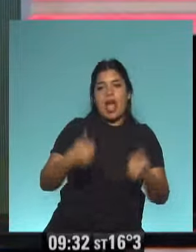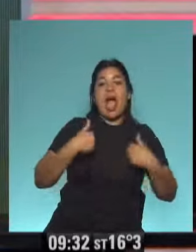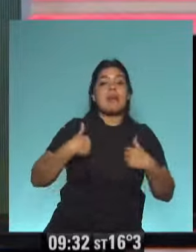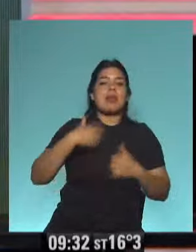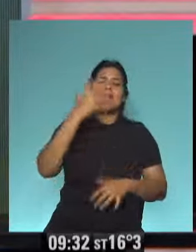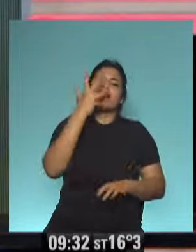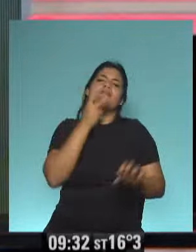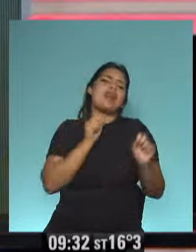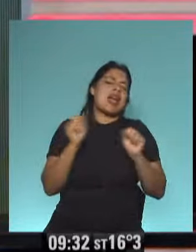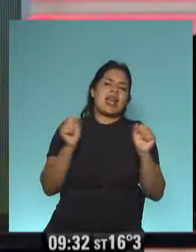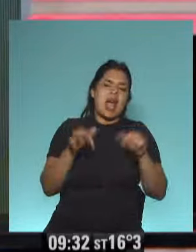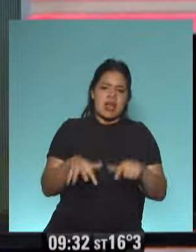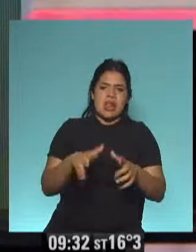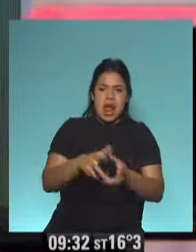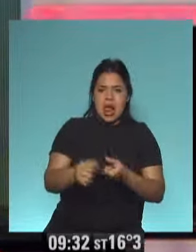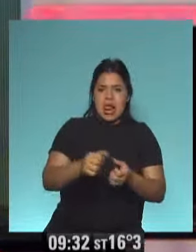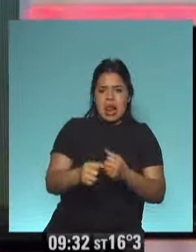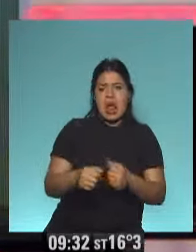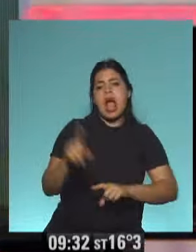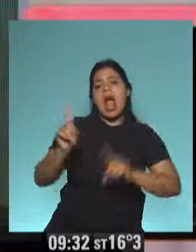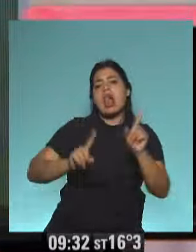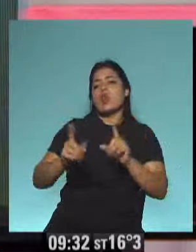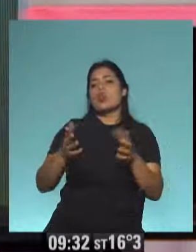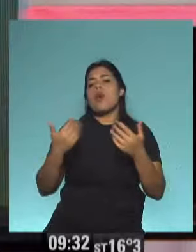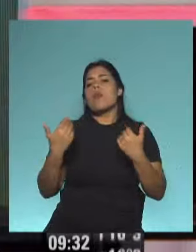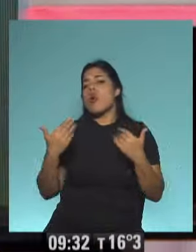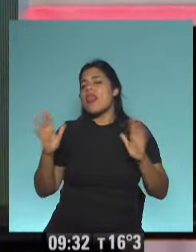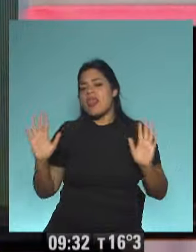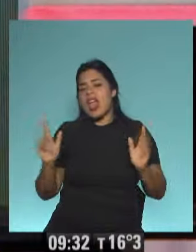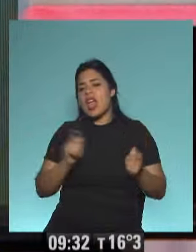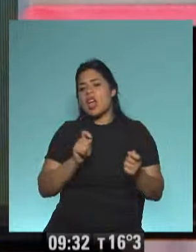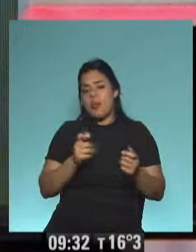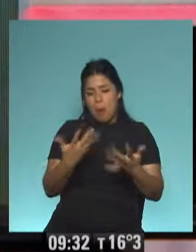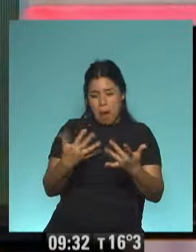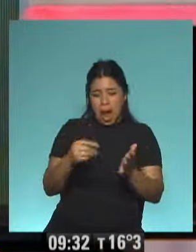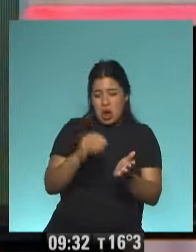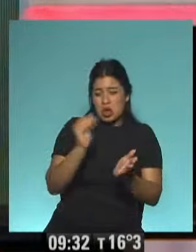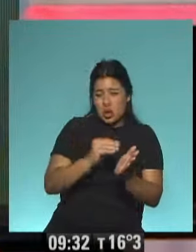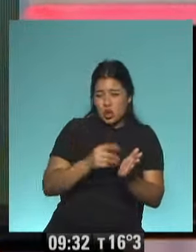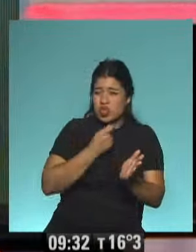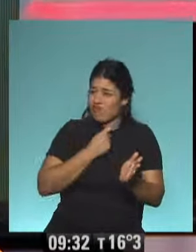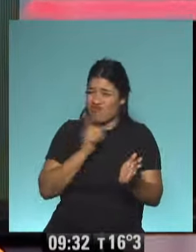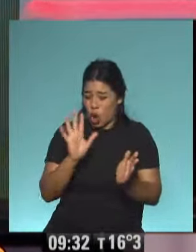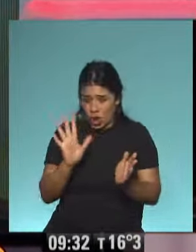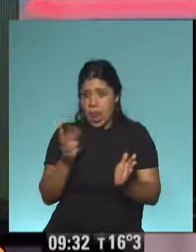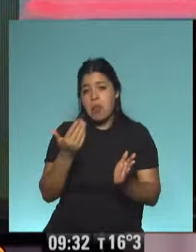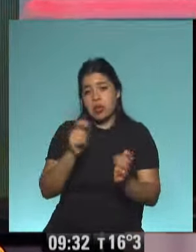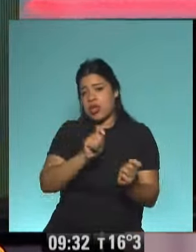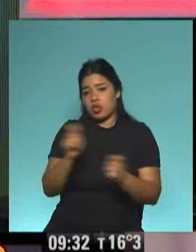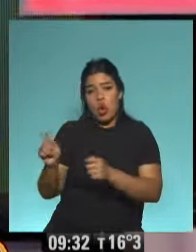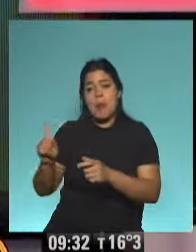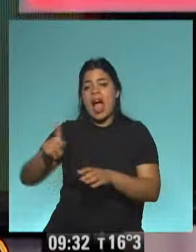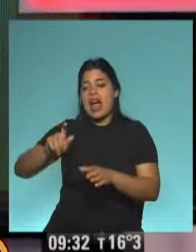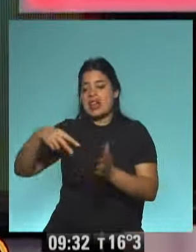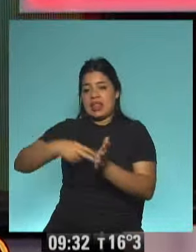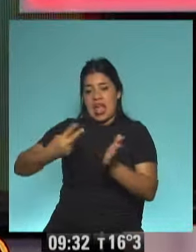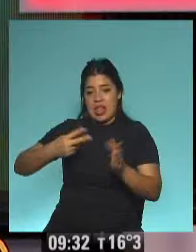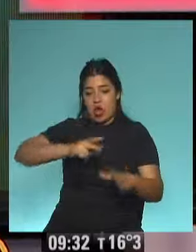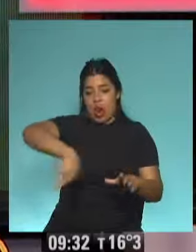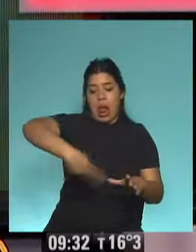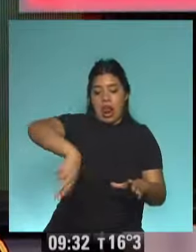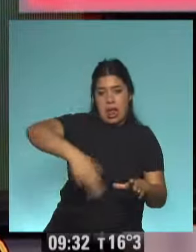no, esta parte la pueden hacer primero con un tenedor y después ya ponen la mano a mí porque me encanta amasar. Te